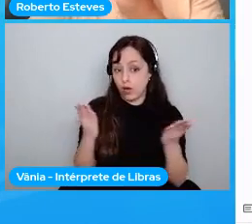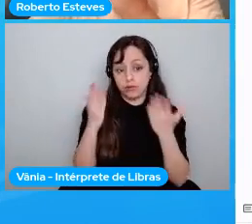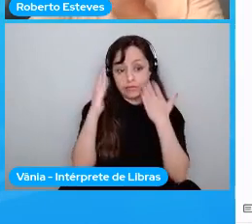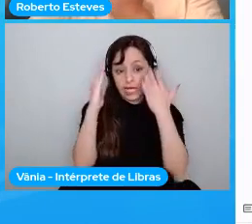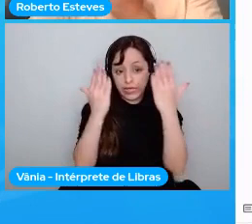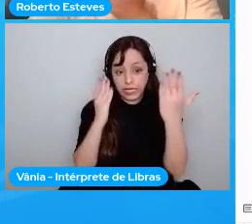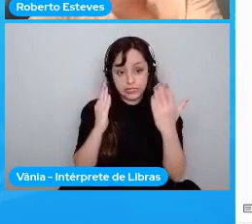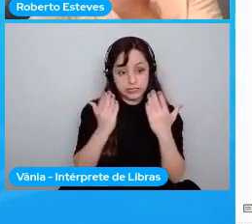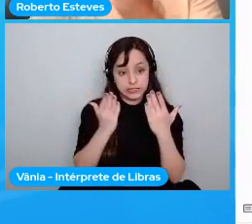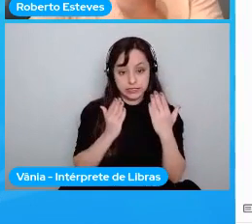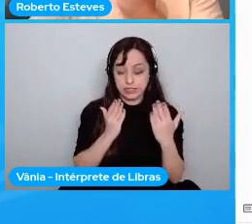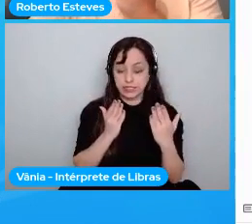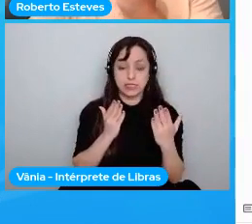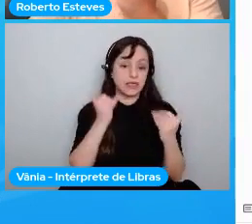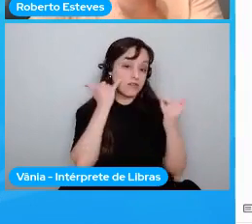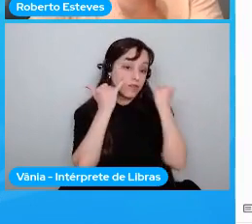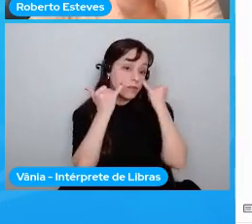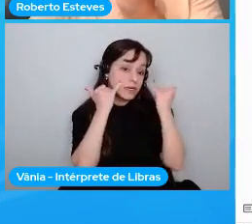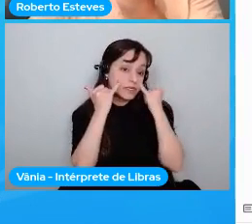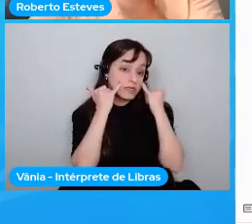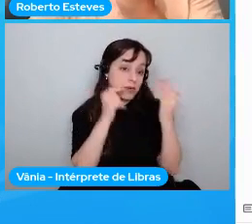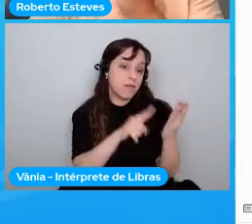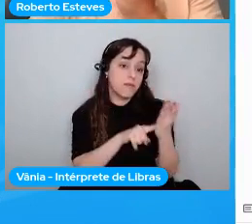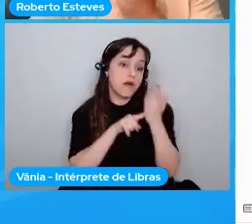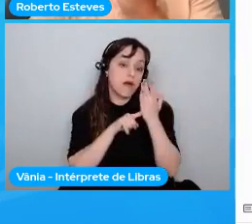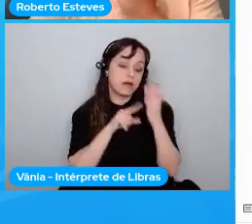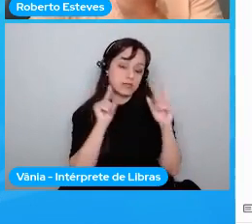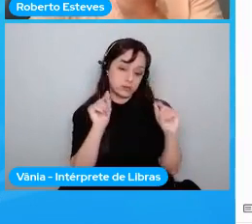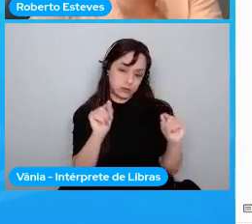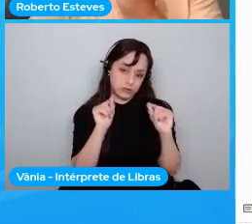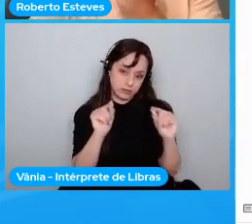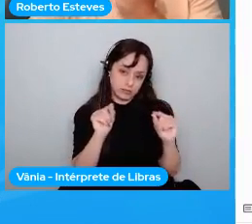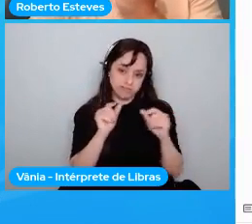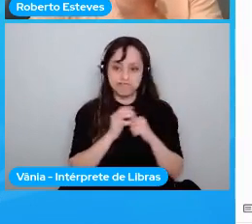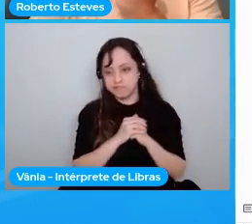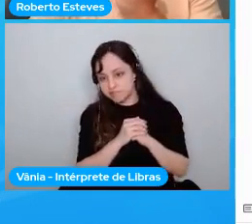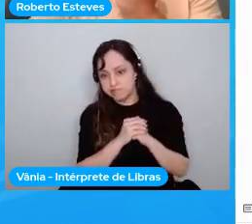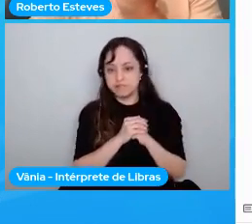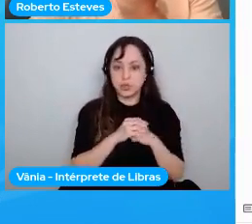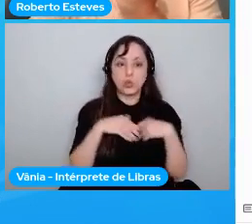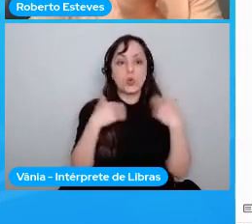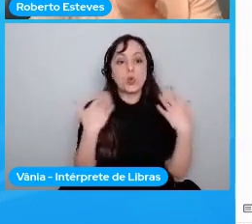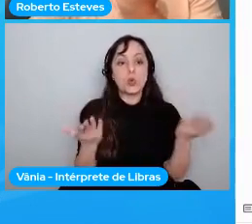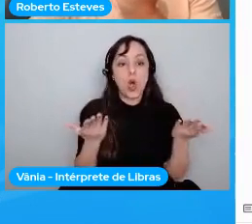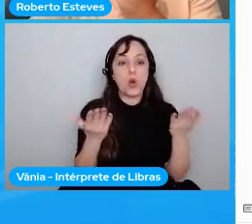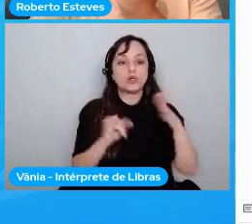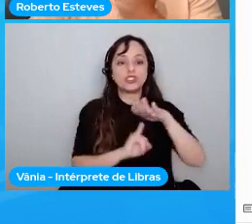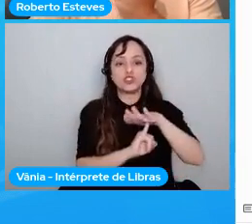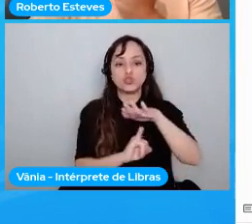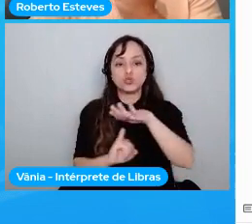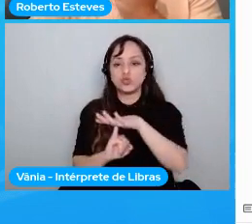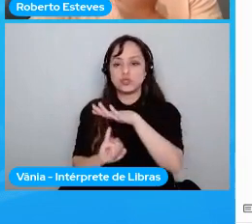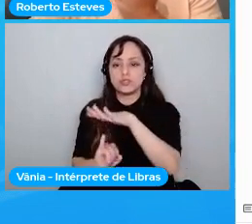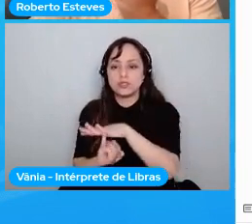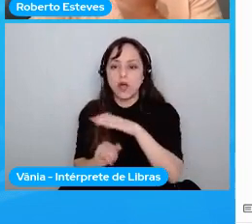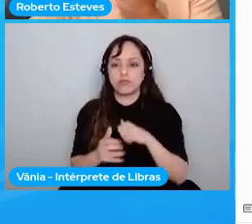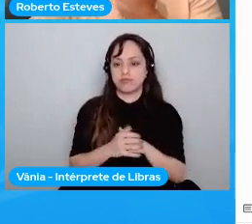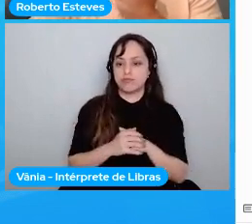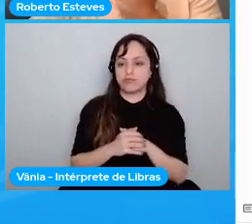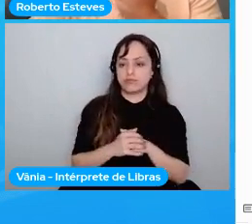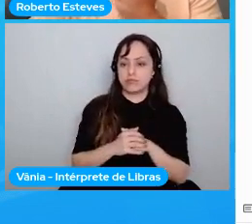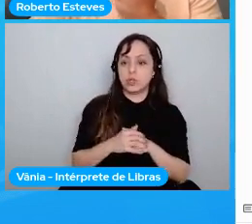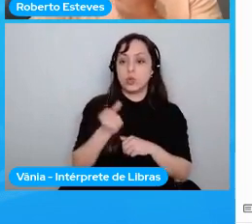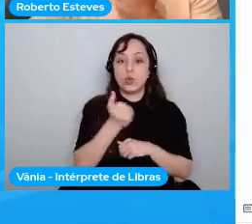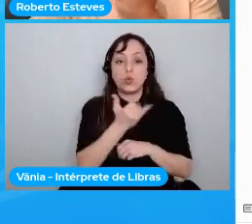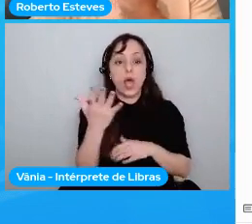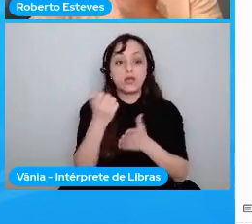qué información me he traído. Entonces, ¿qué información traigo? Ok, ¿qué institución del Estado tengo en este archivo? ¿Cuántos